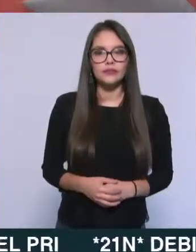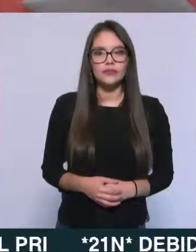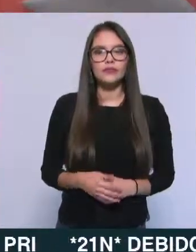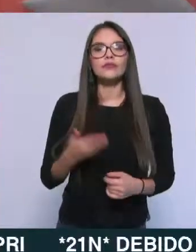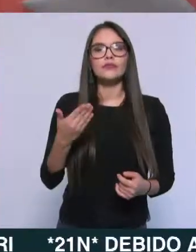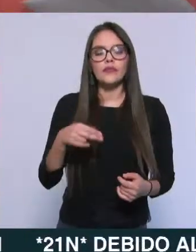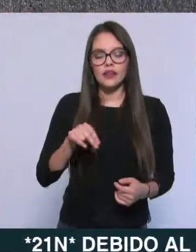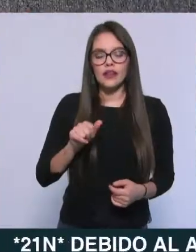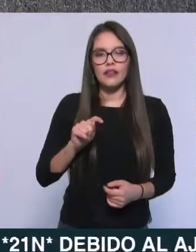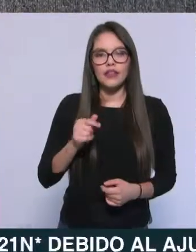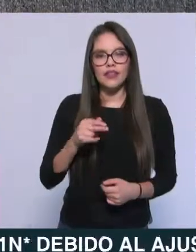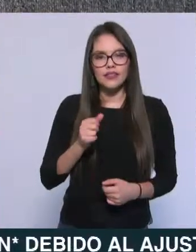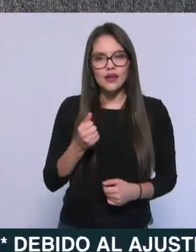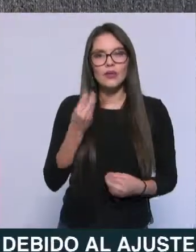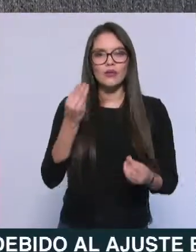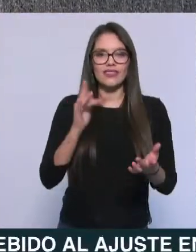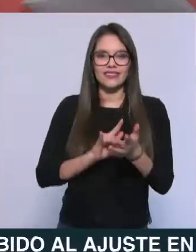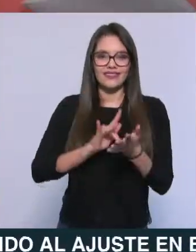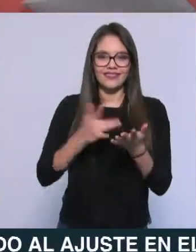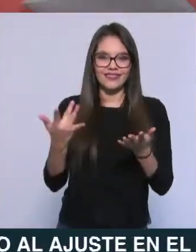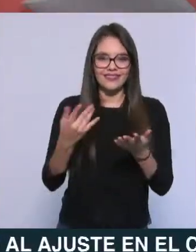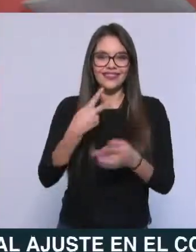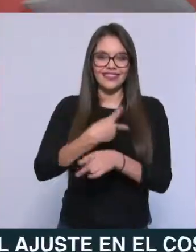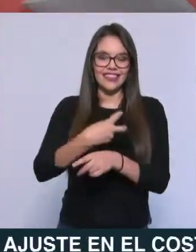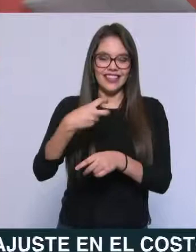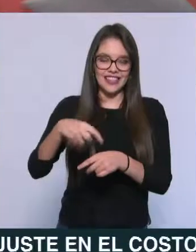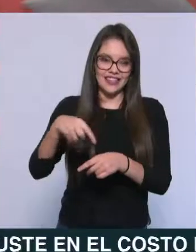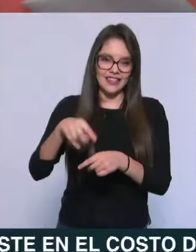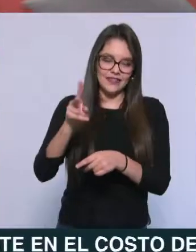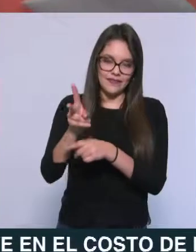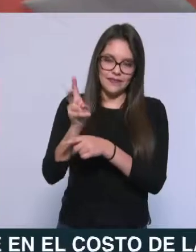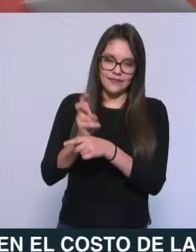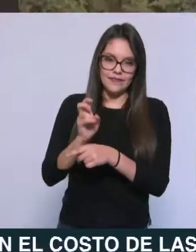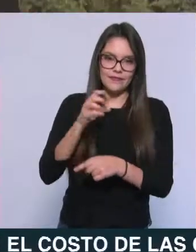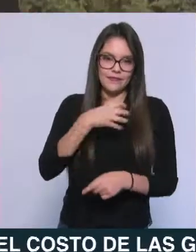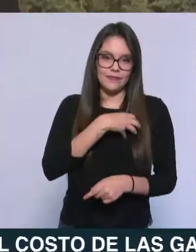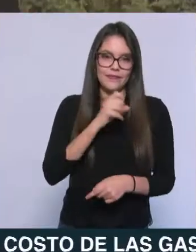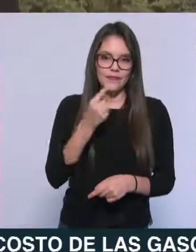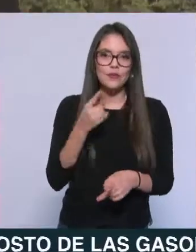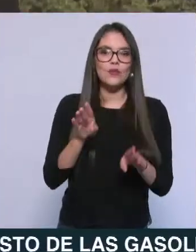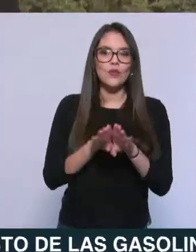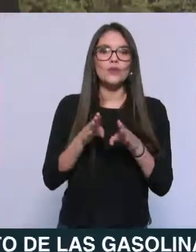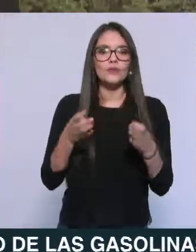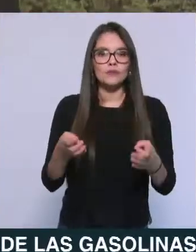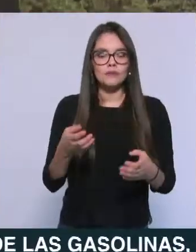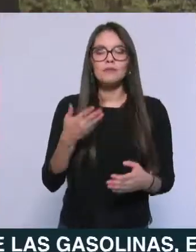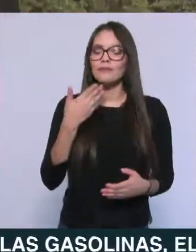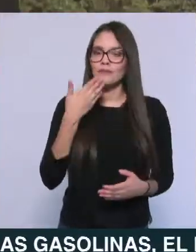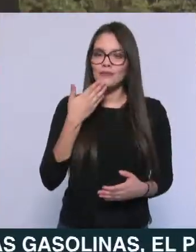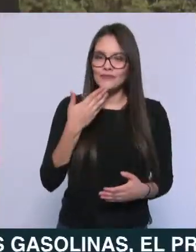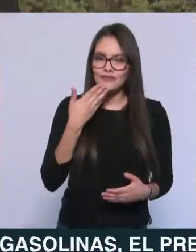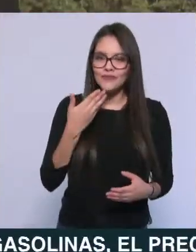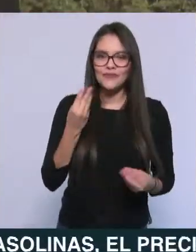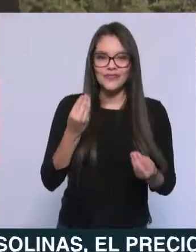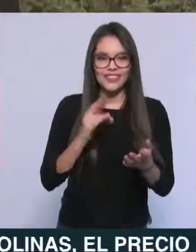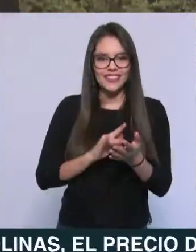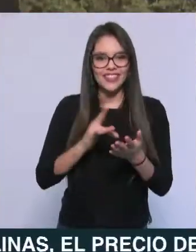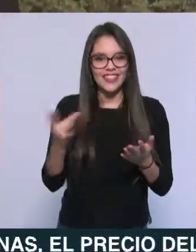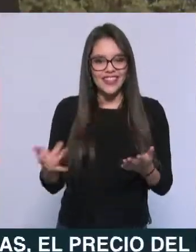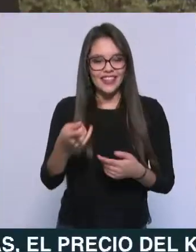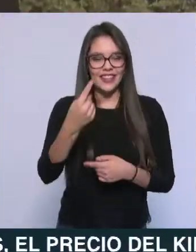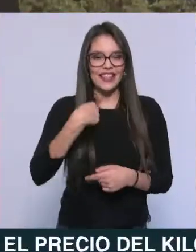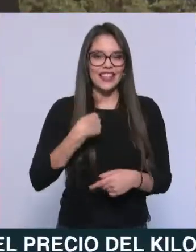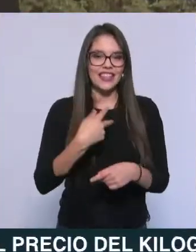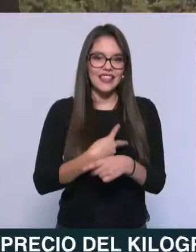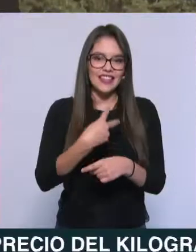Natasha Uren, muchas gracias por aceptar la invitación de Capital 21. Un gusto recibirte. ¿Cómo estás? Muchísimas gracias a ti, a tu auditorio, a Capital 21,